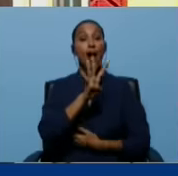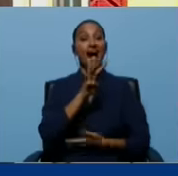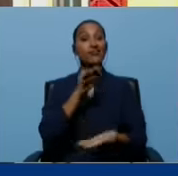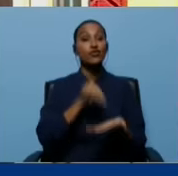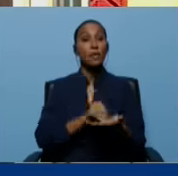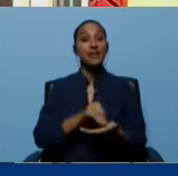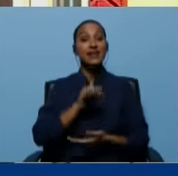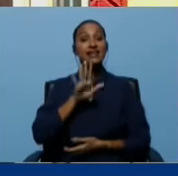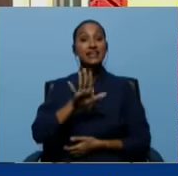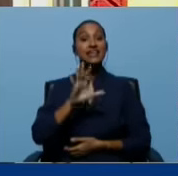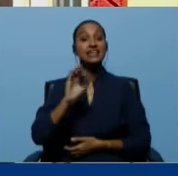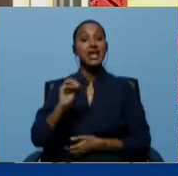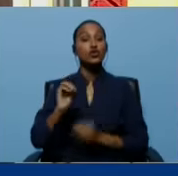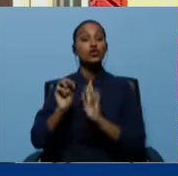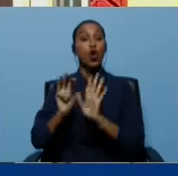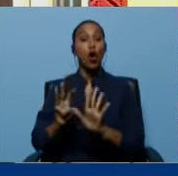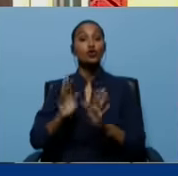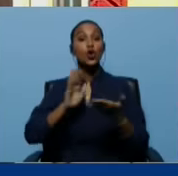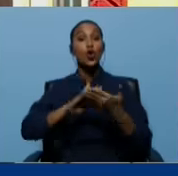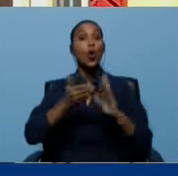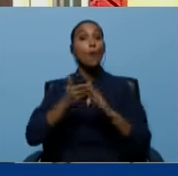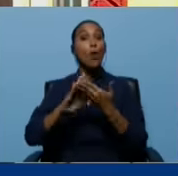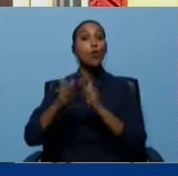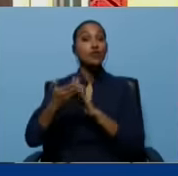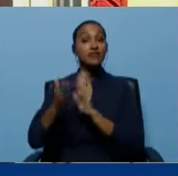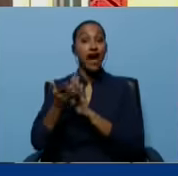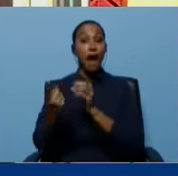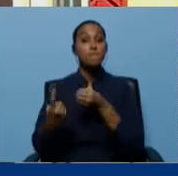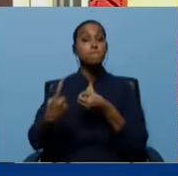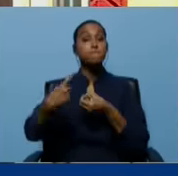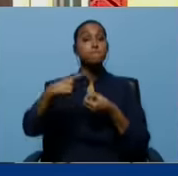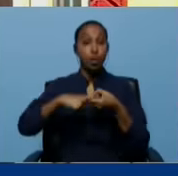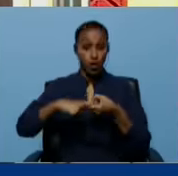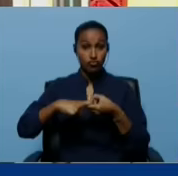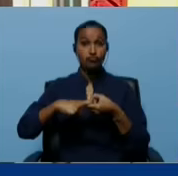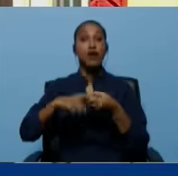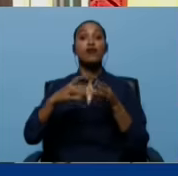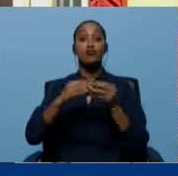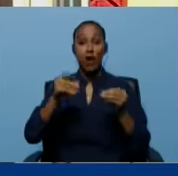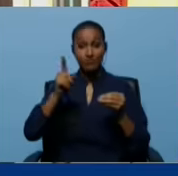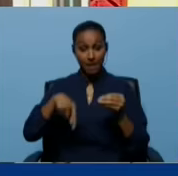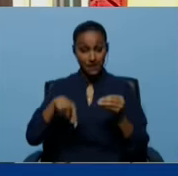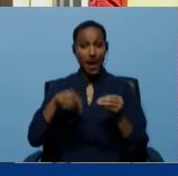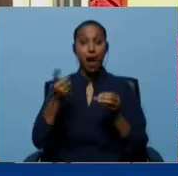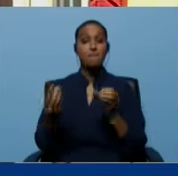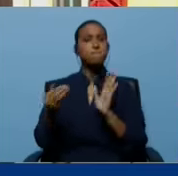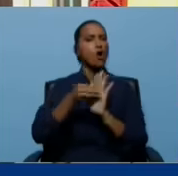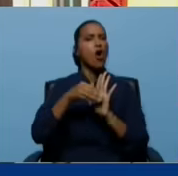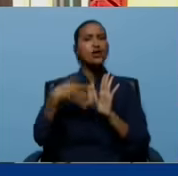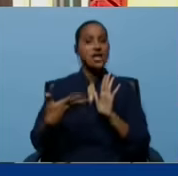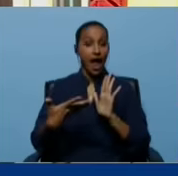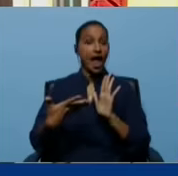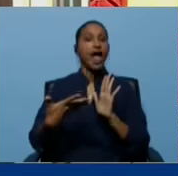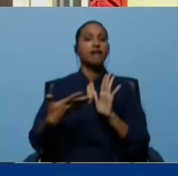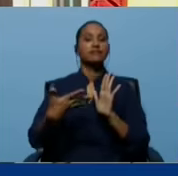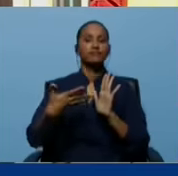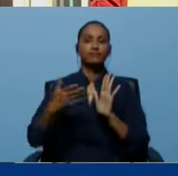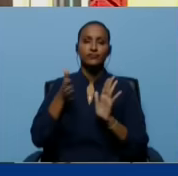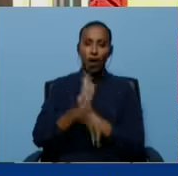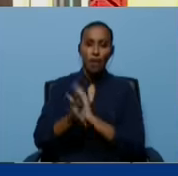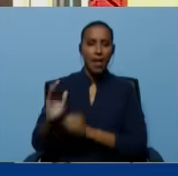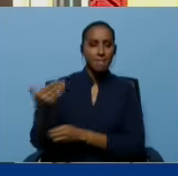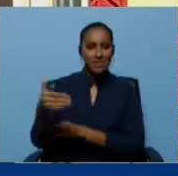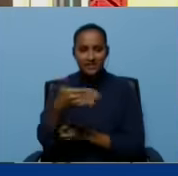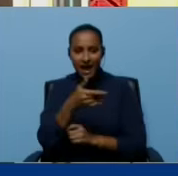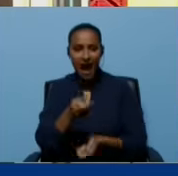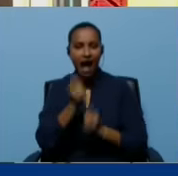4.508 territorios, al compañero Juan Carlos Loyo en acuicultura y pesca, al compañero Héctor Silva,